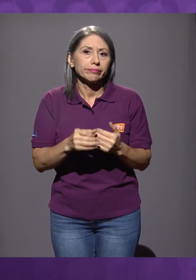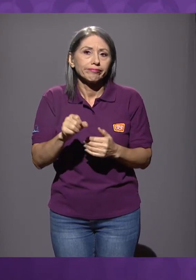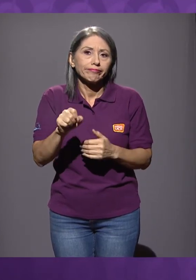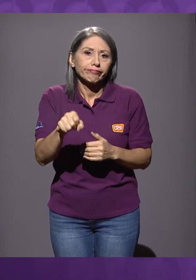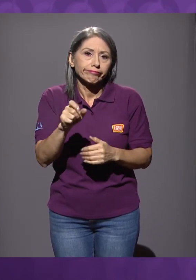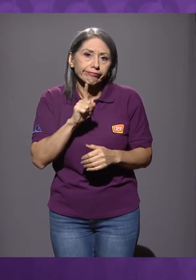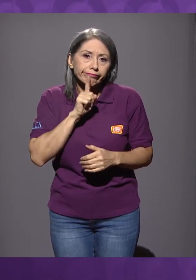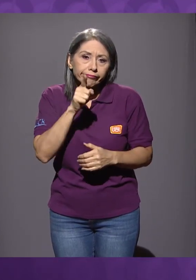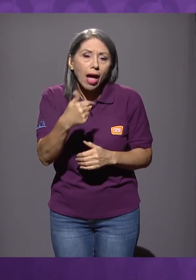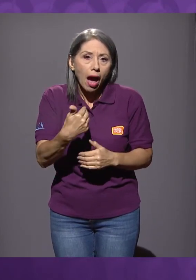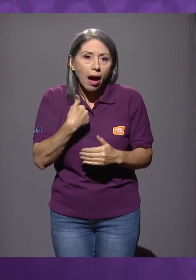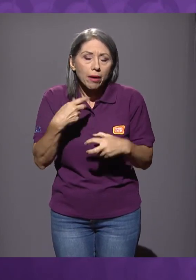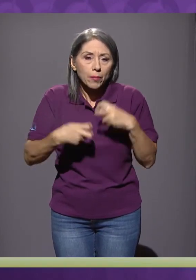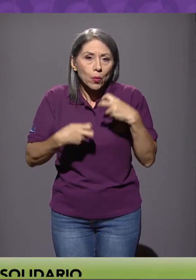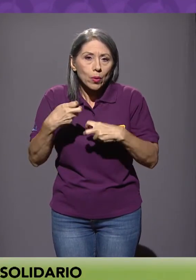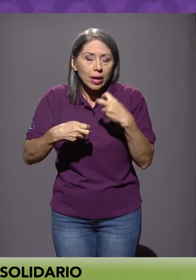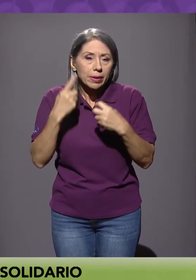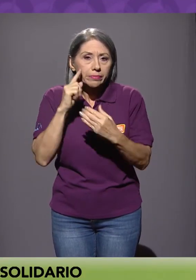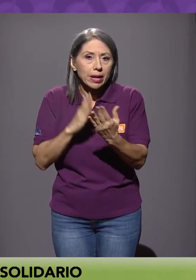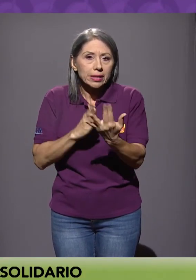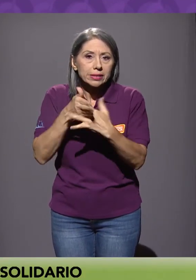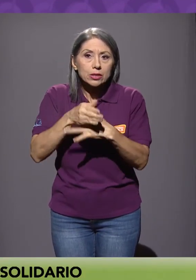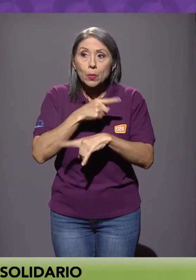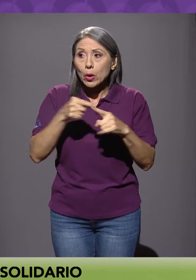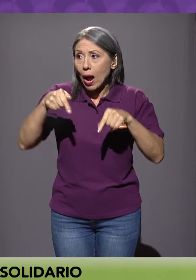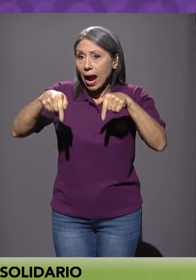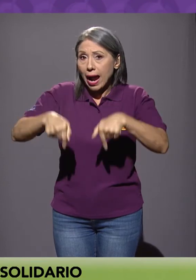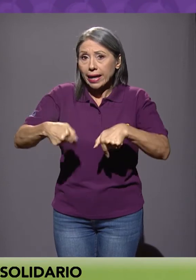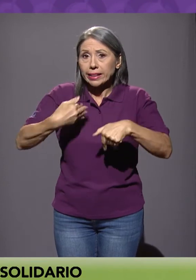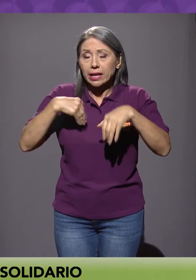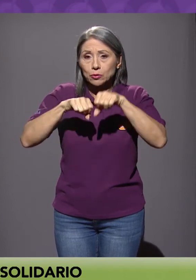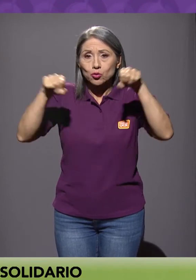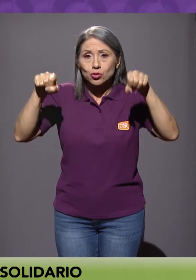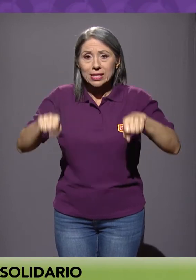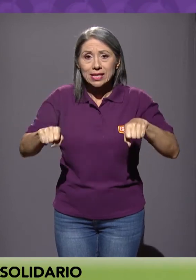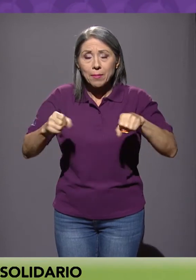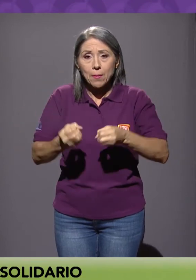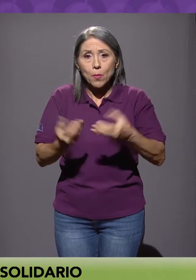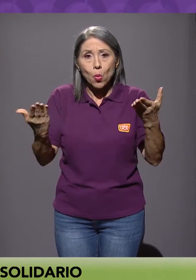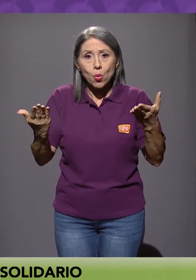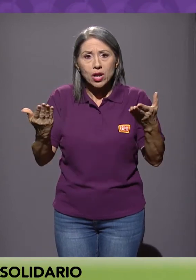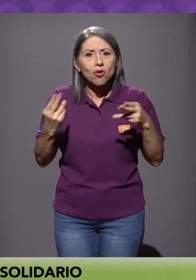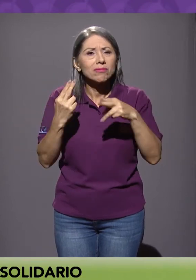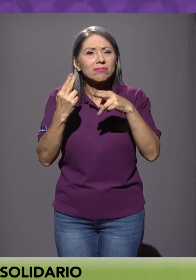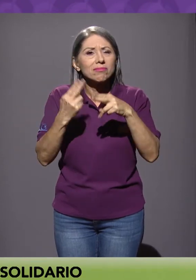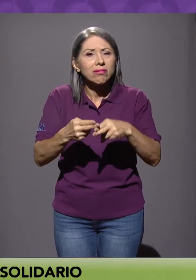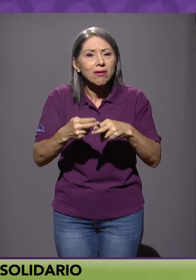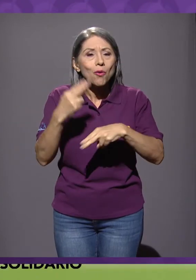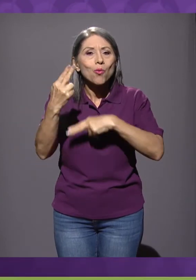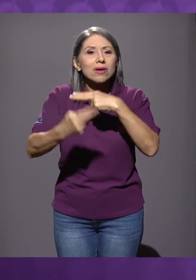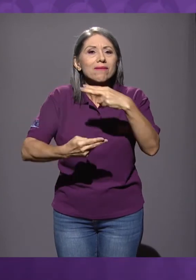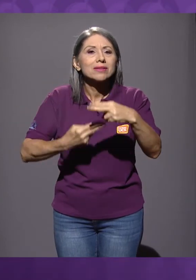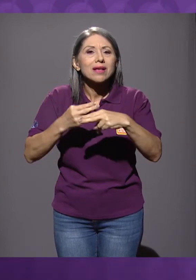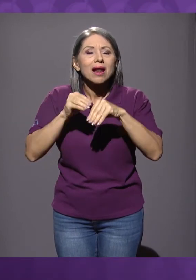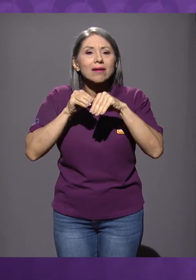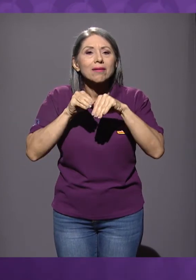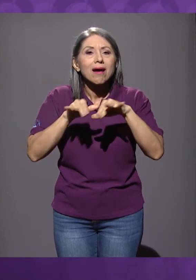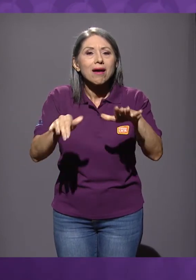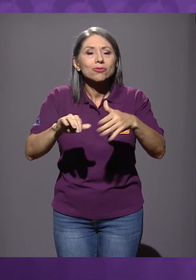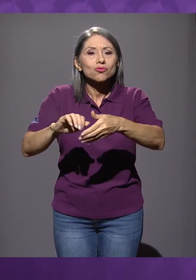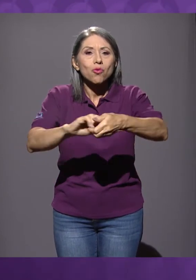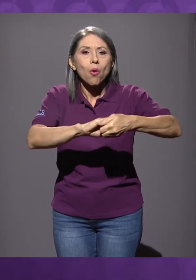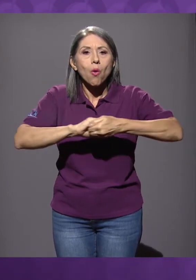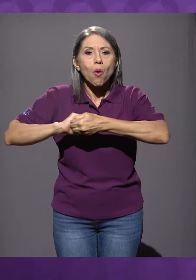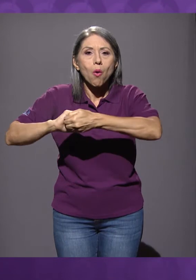hay problemas para el acceso, que tenemos un sistema público que se dice universal y solidario, y que todas y todos debemos